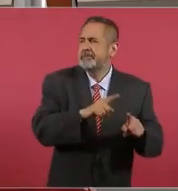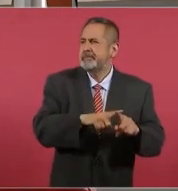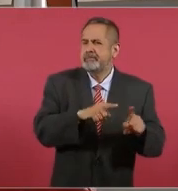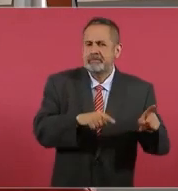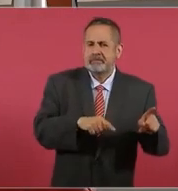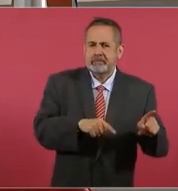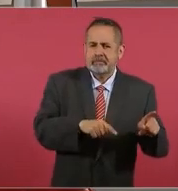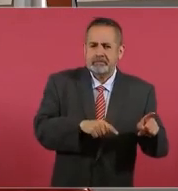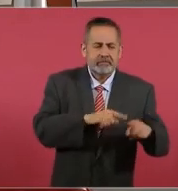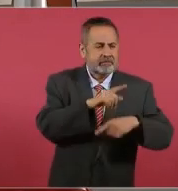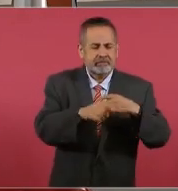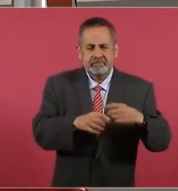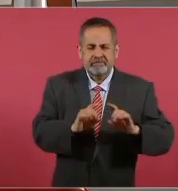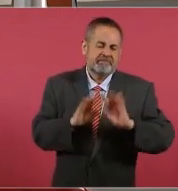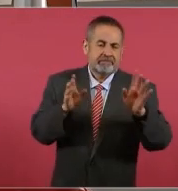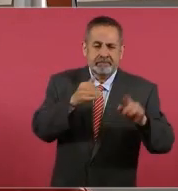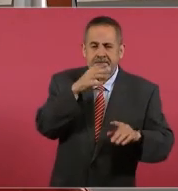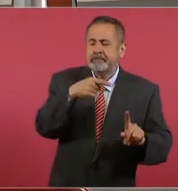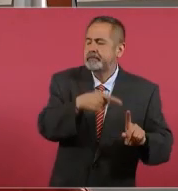muy reaccionario.